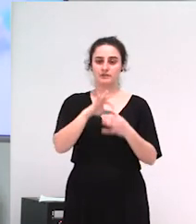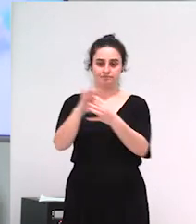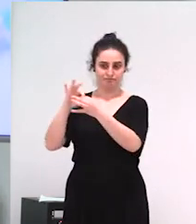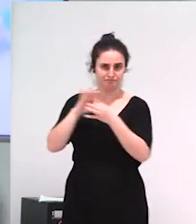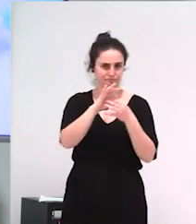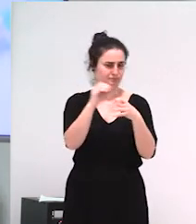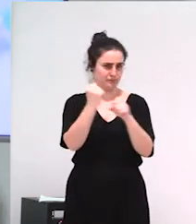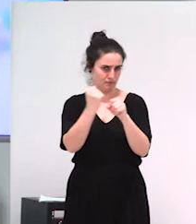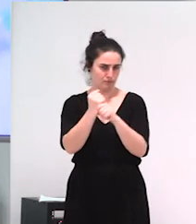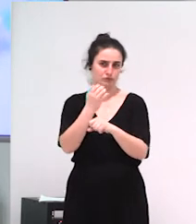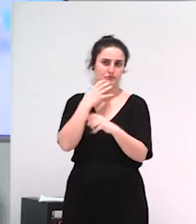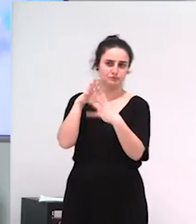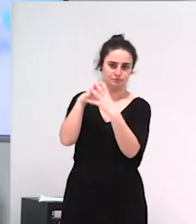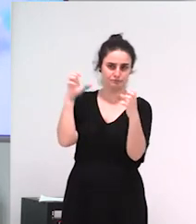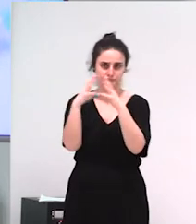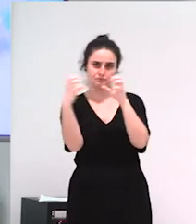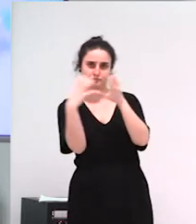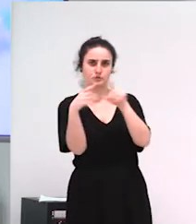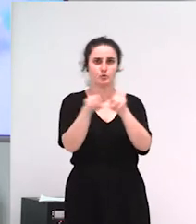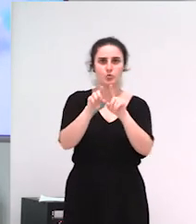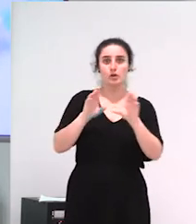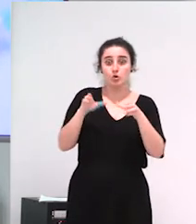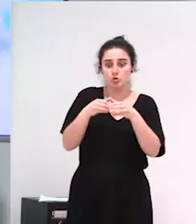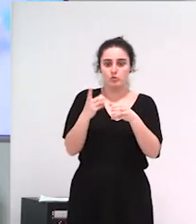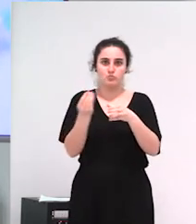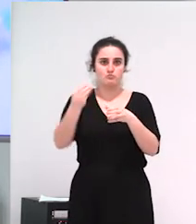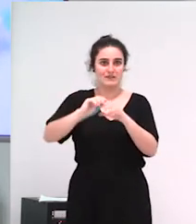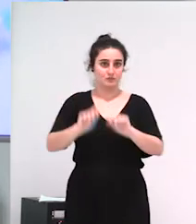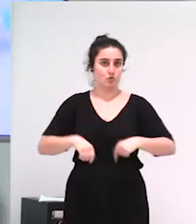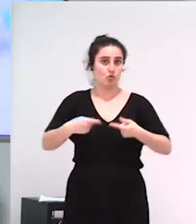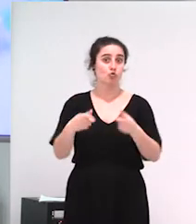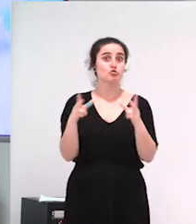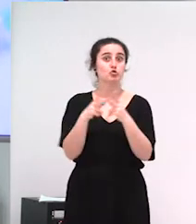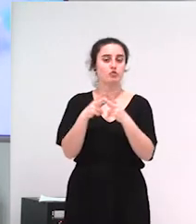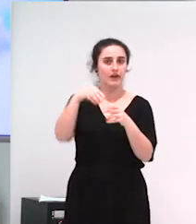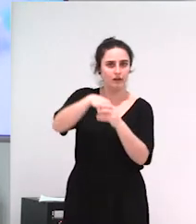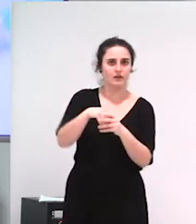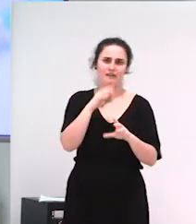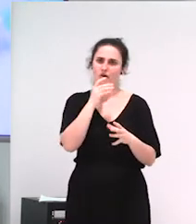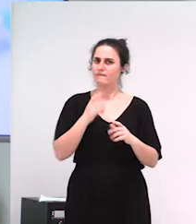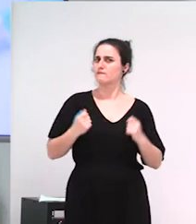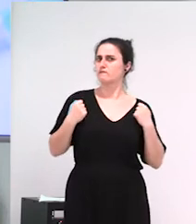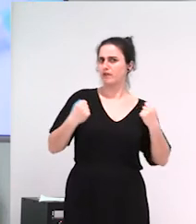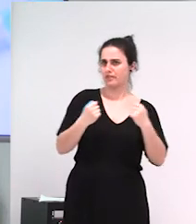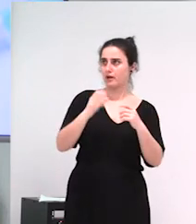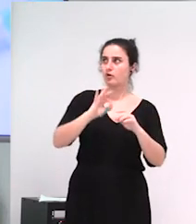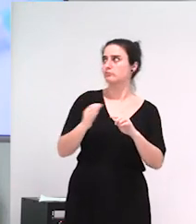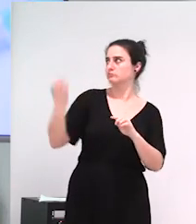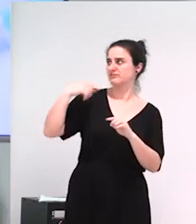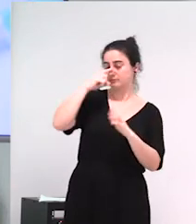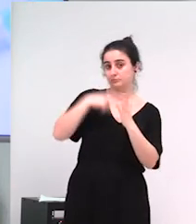nos comprendemos como un grupo más dentro del ecologismo social, que ahora tiene fuerza o que tuvo fuerza